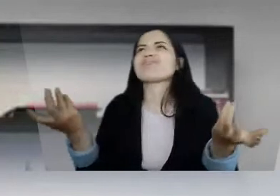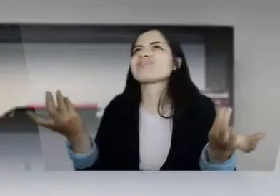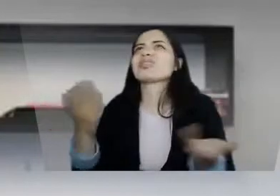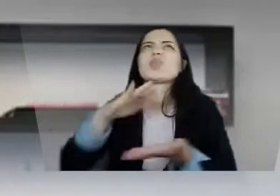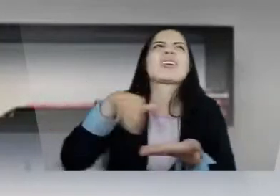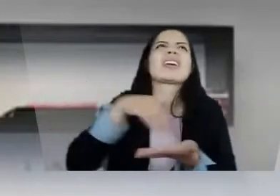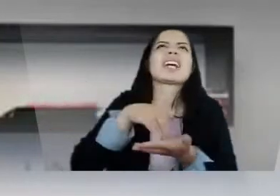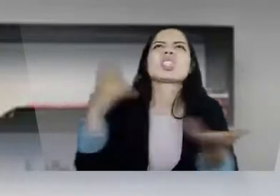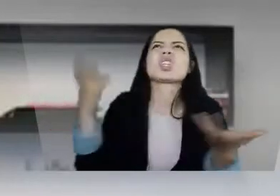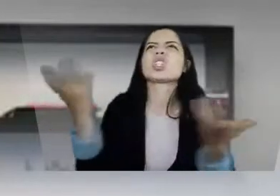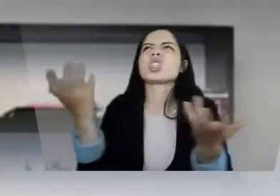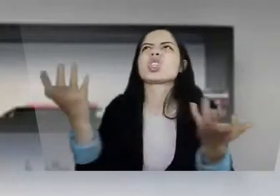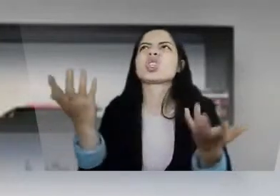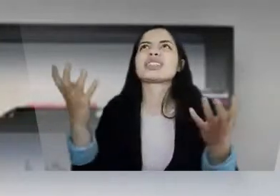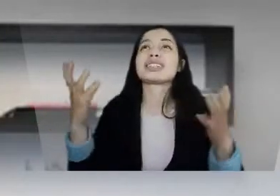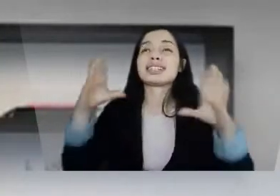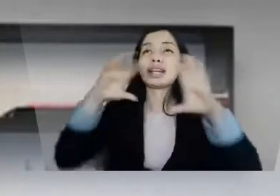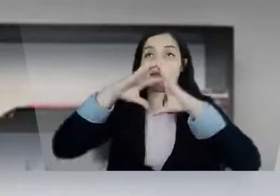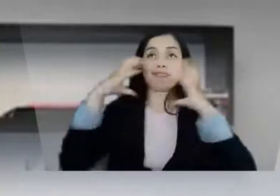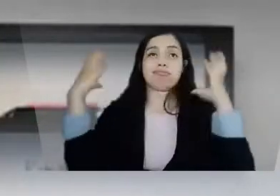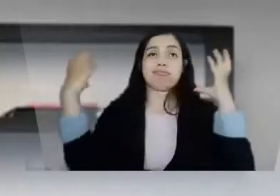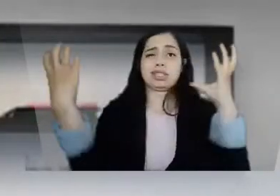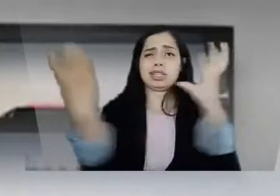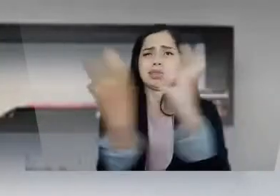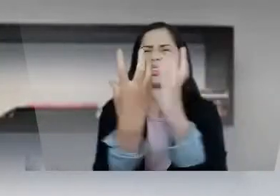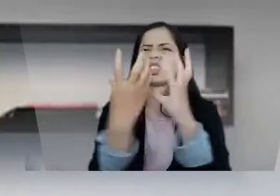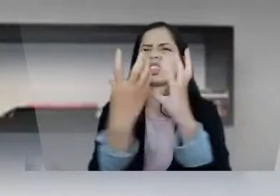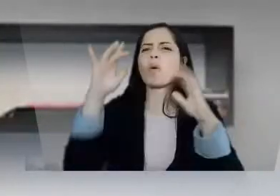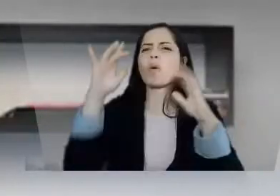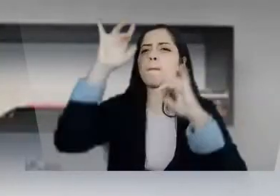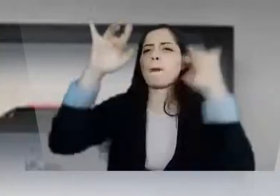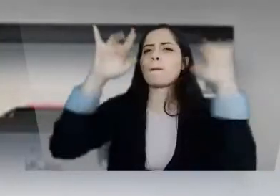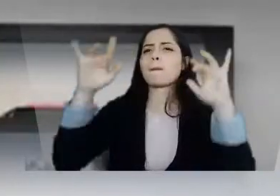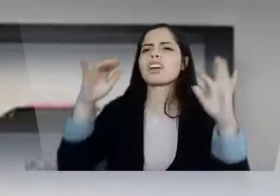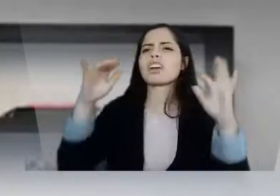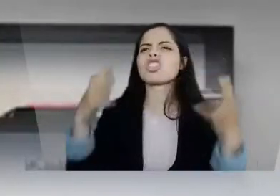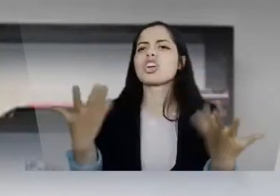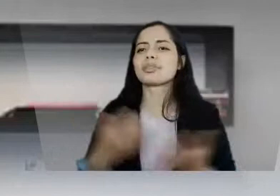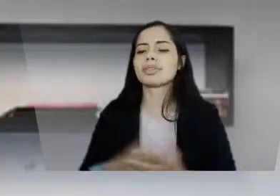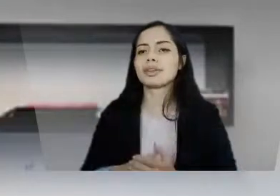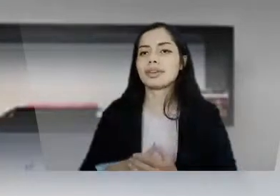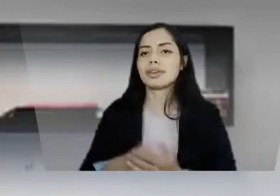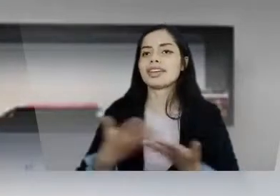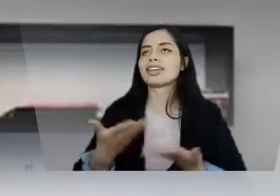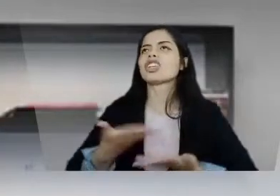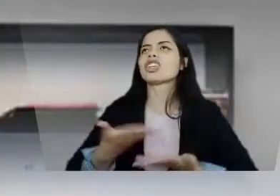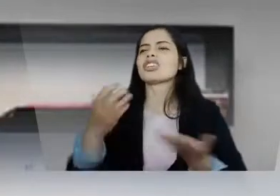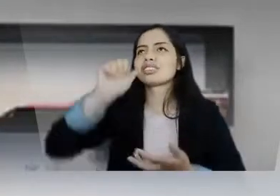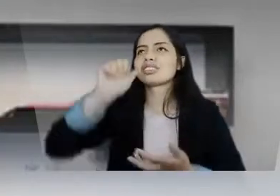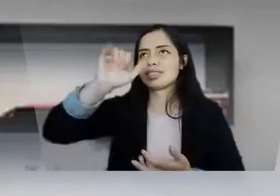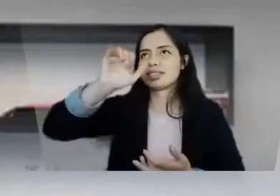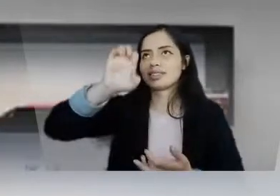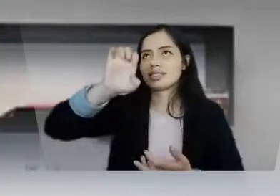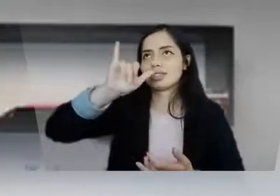medios virtuales para compartir perspectivas. Adelante, Jessica, ¿de dónde nos está